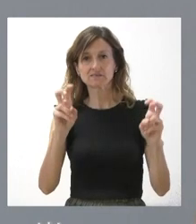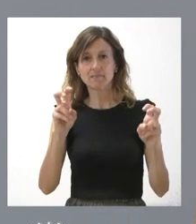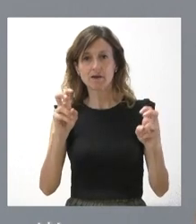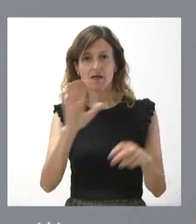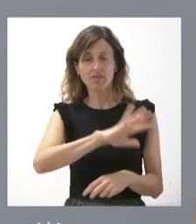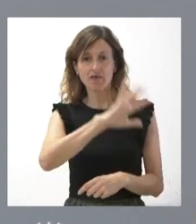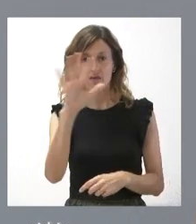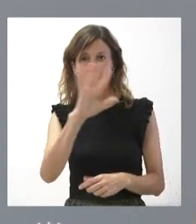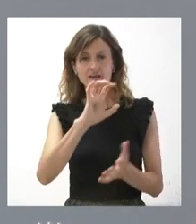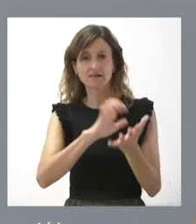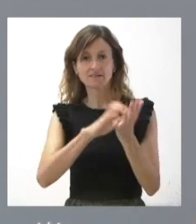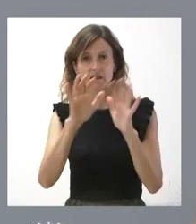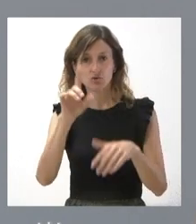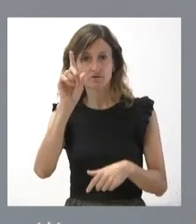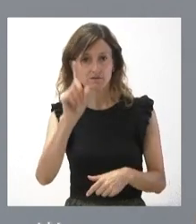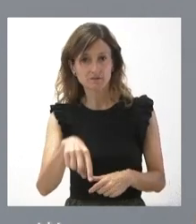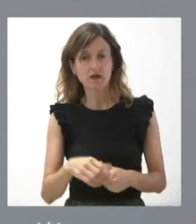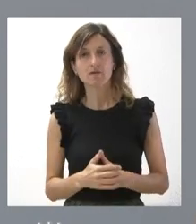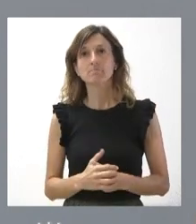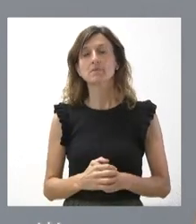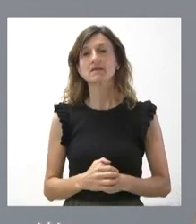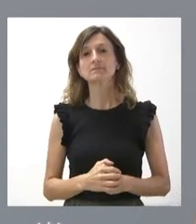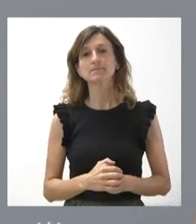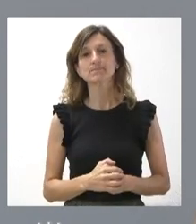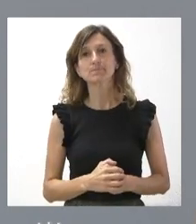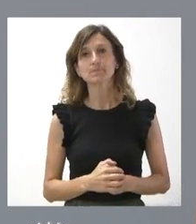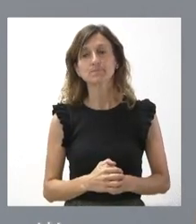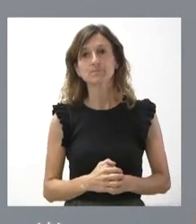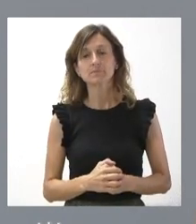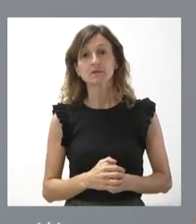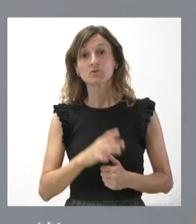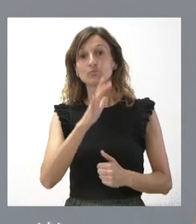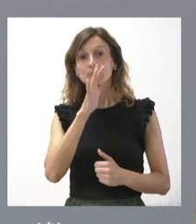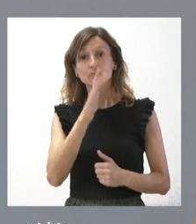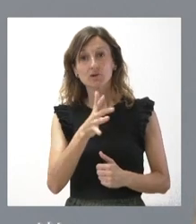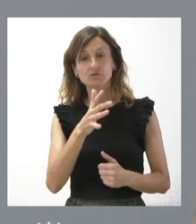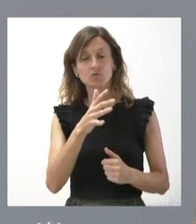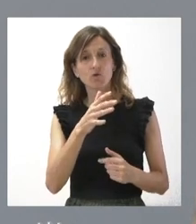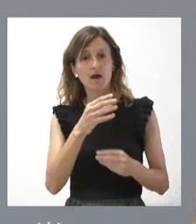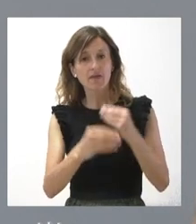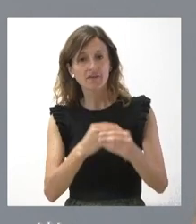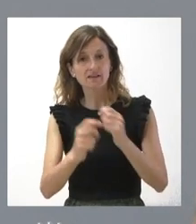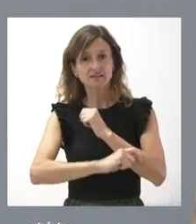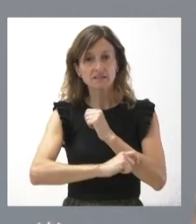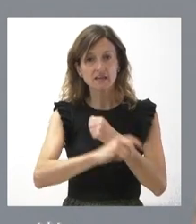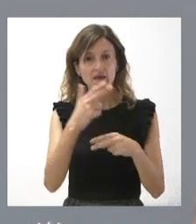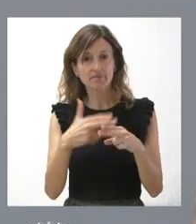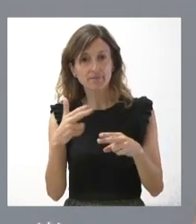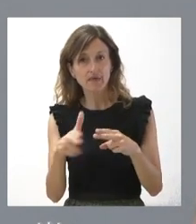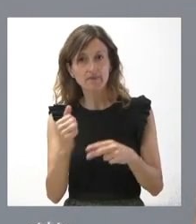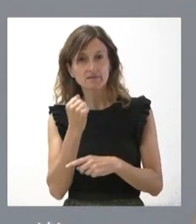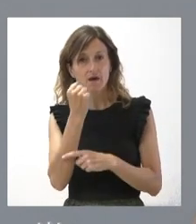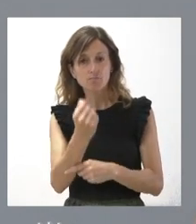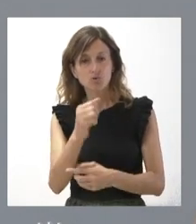occidentales, y Castilla y León no está exenta a estas circunstancias. Esto nos ha llevado a una serie de actividades y estrategias de refuerzo de